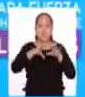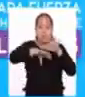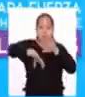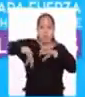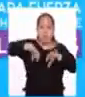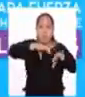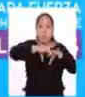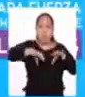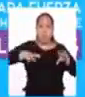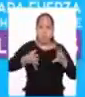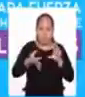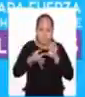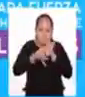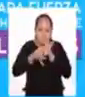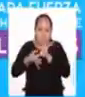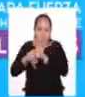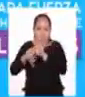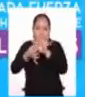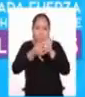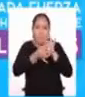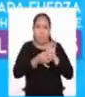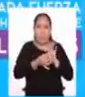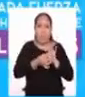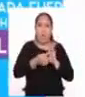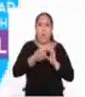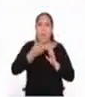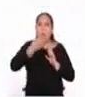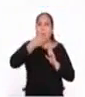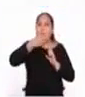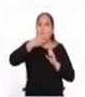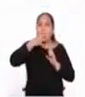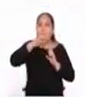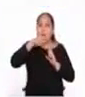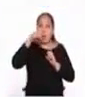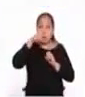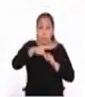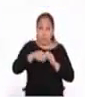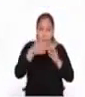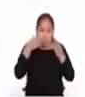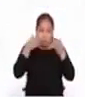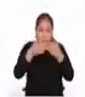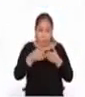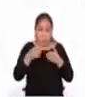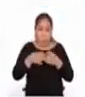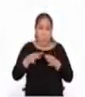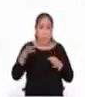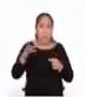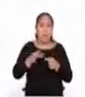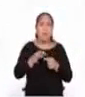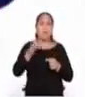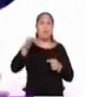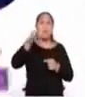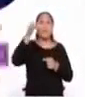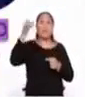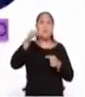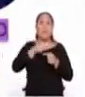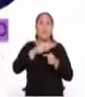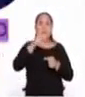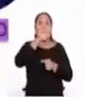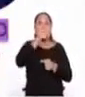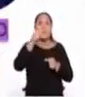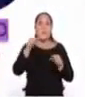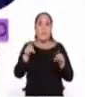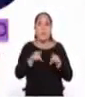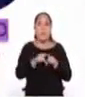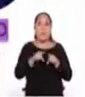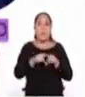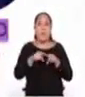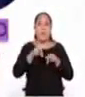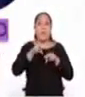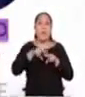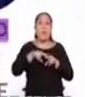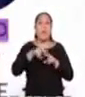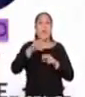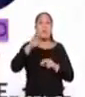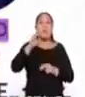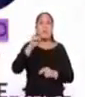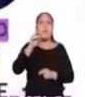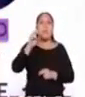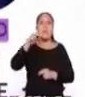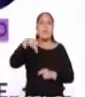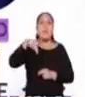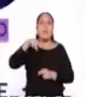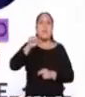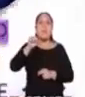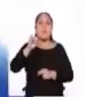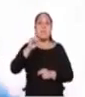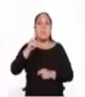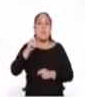entre moléculas, elevado calor específico, elevado calor de vaporización y mayor densidad en estado líquido que en